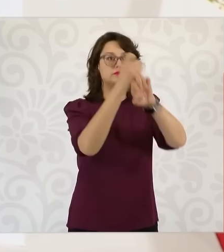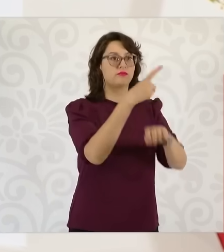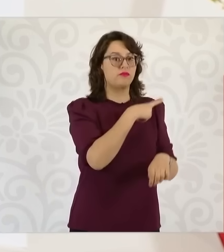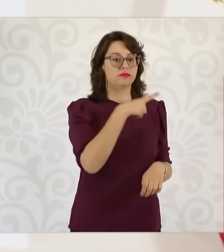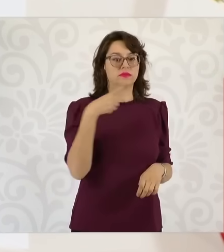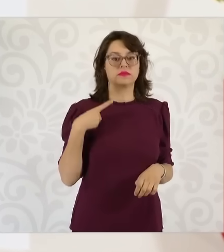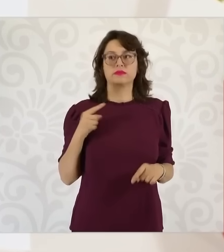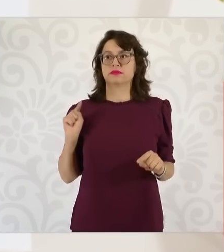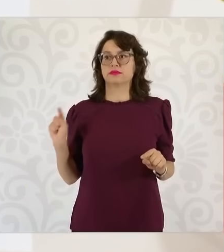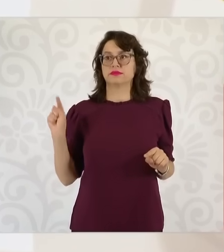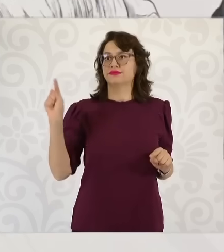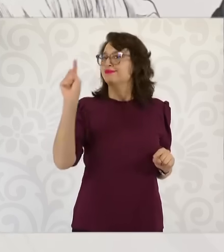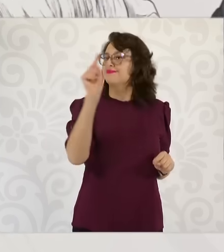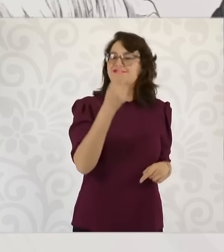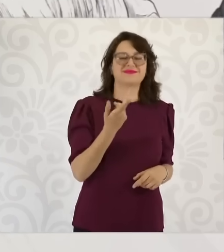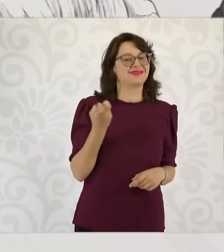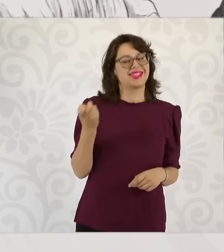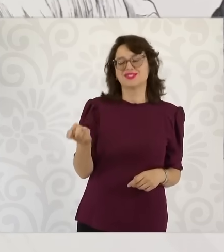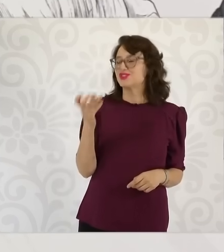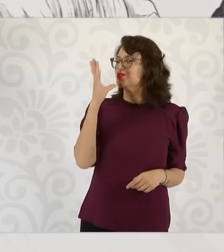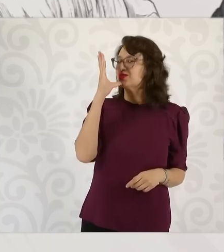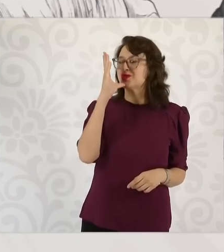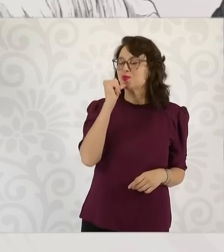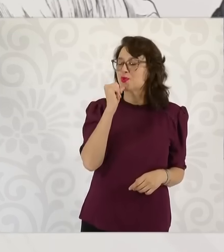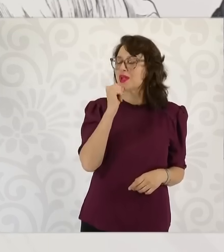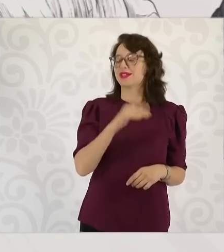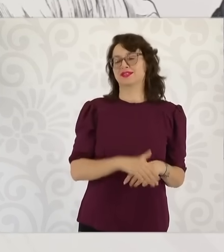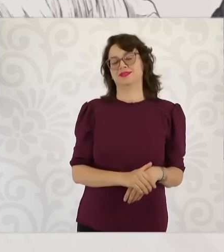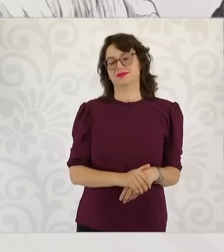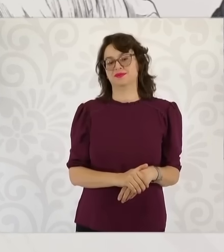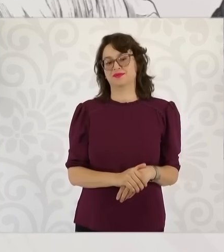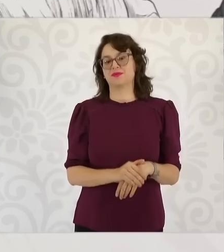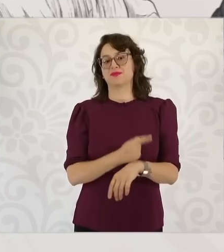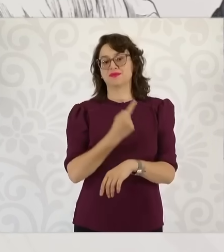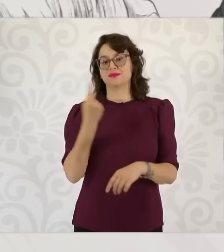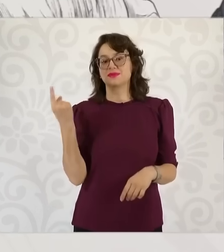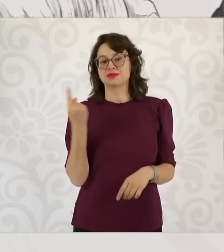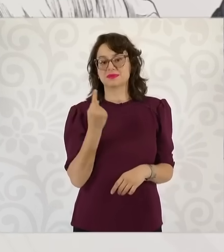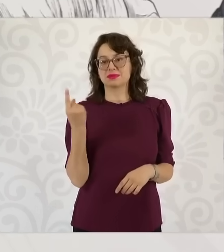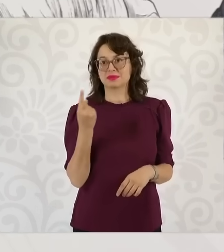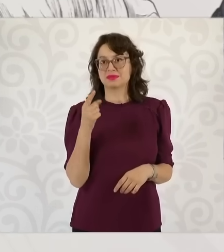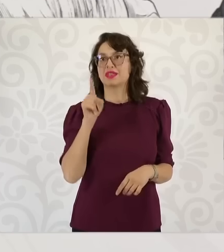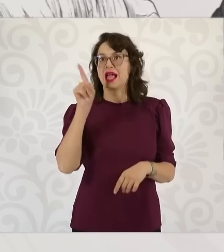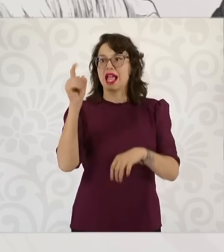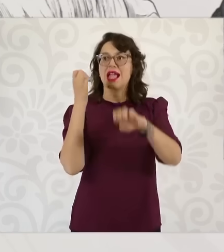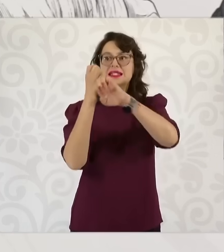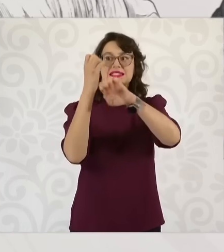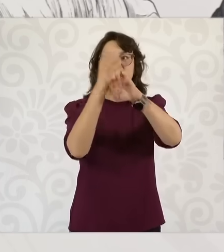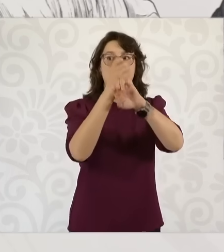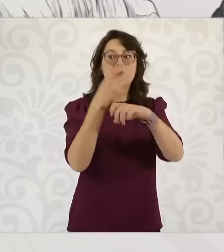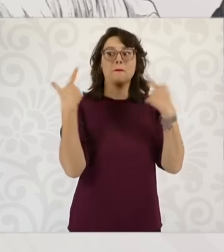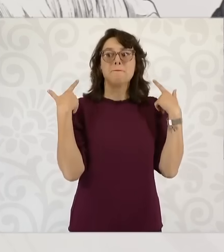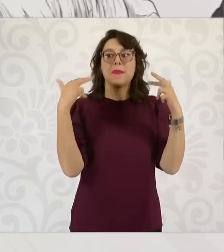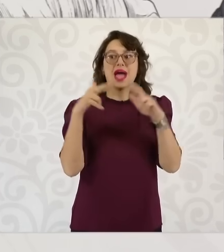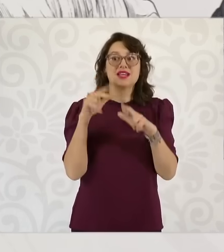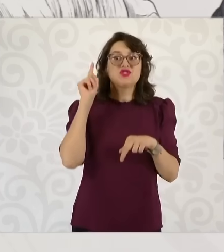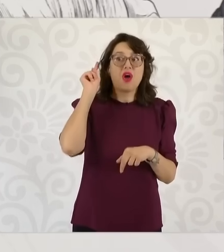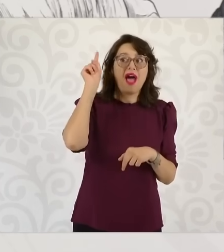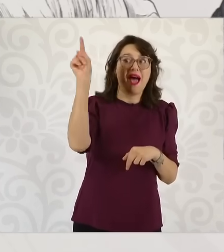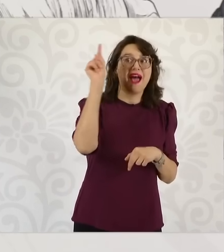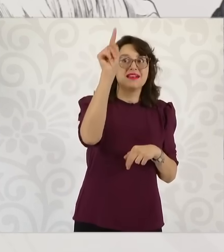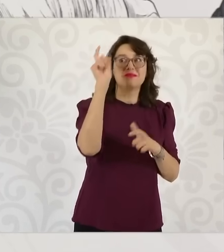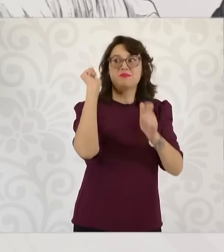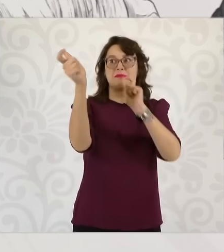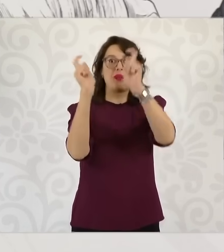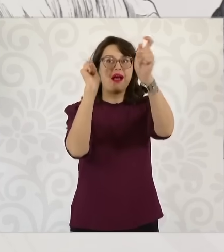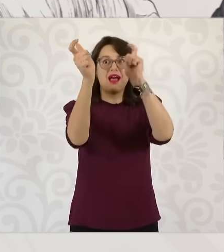estados no puede financiarlo, porque esos recursos se destinan a pagar también maestras y maestros que están en las nóminas